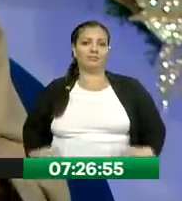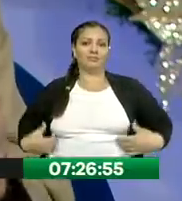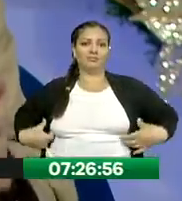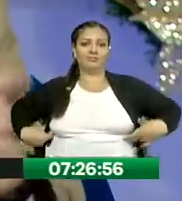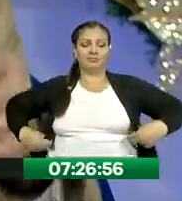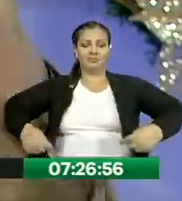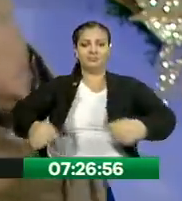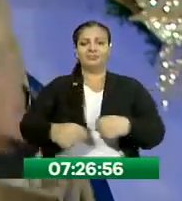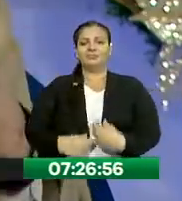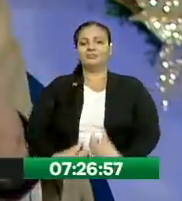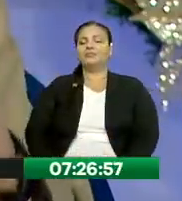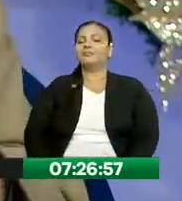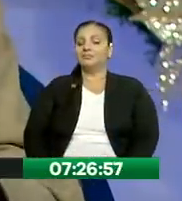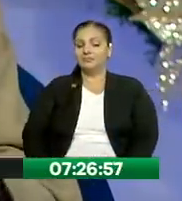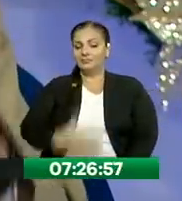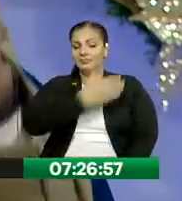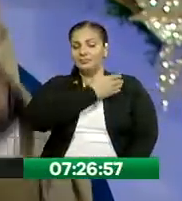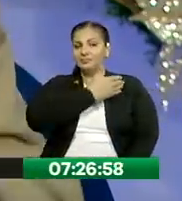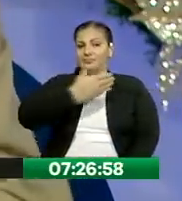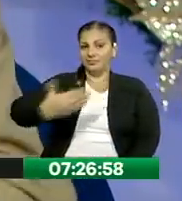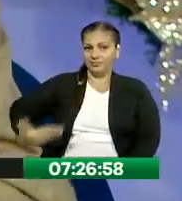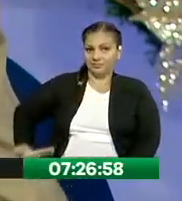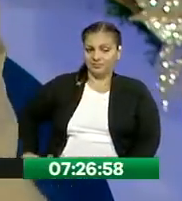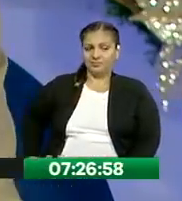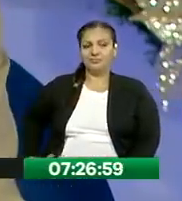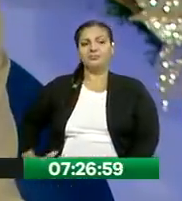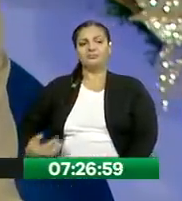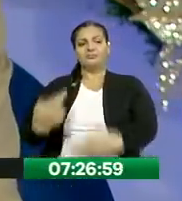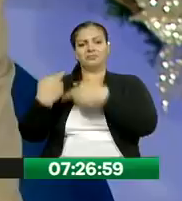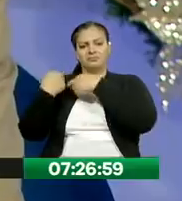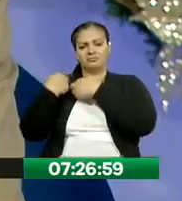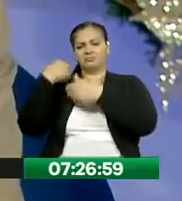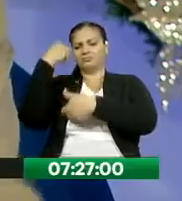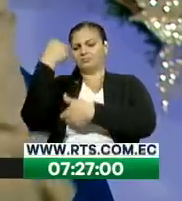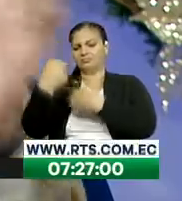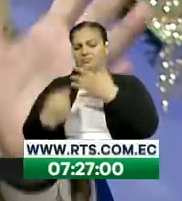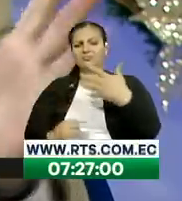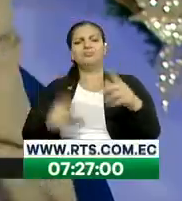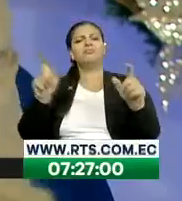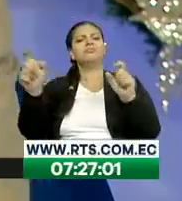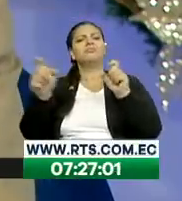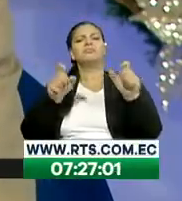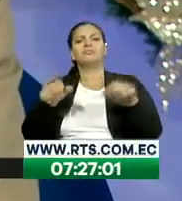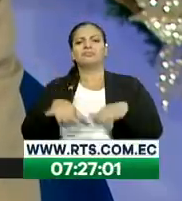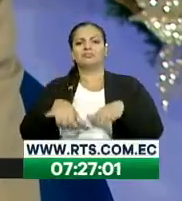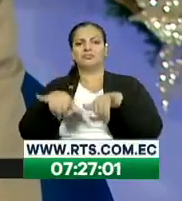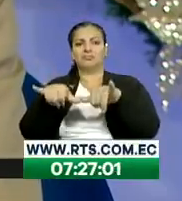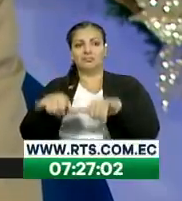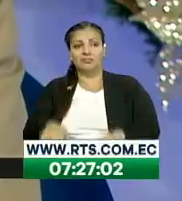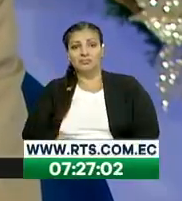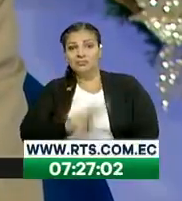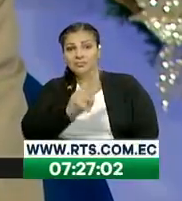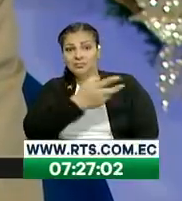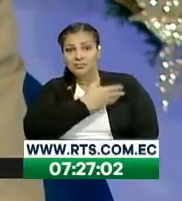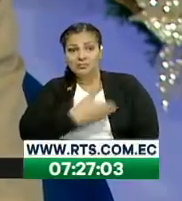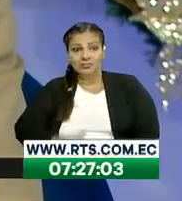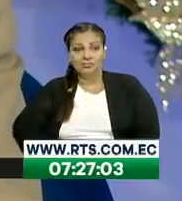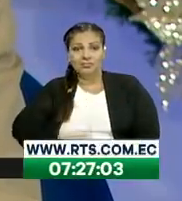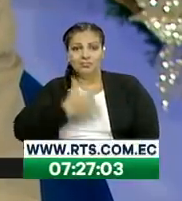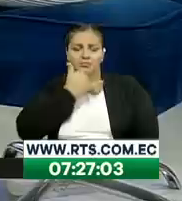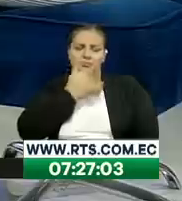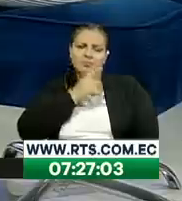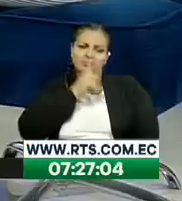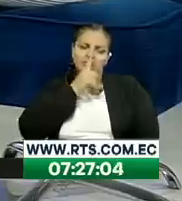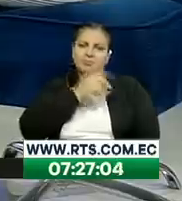haciendo, simplemente continúa con ellas ejerciendo ya la presidencia de la República cuando fuera el caso. Ahora, para apoyar las tesis de